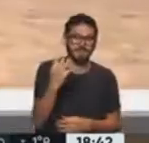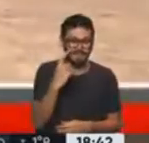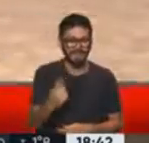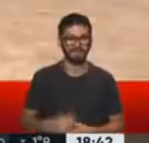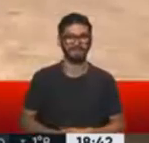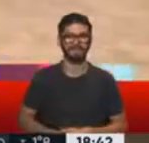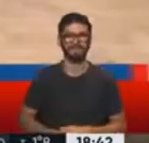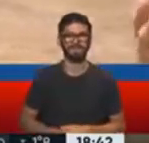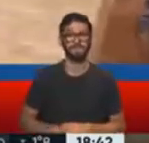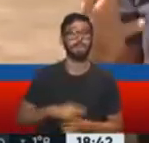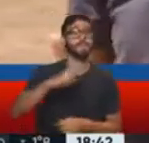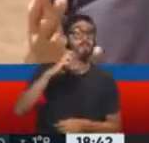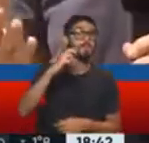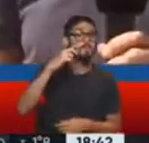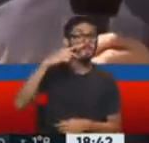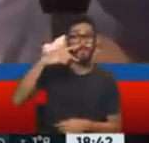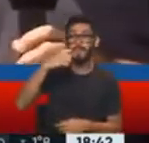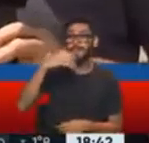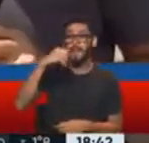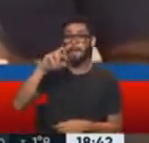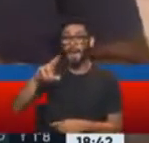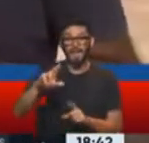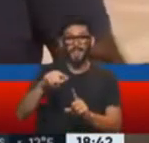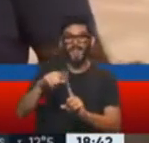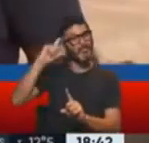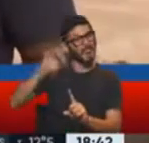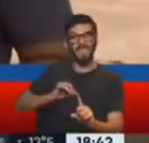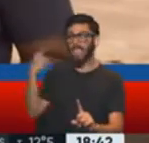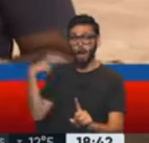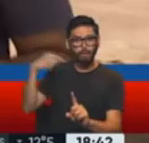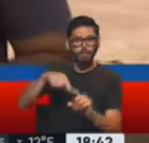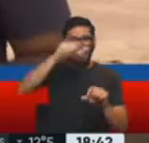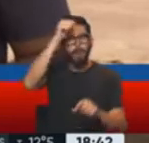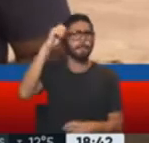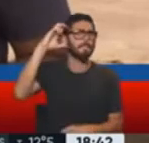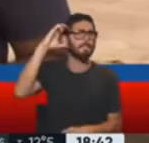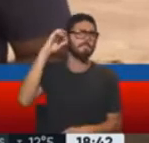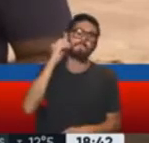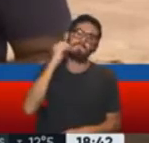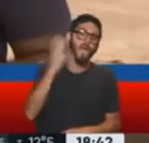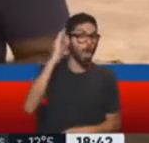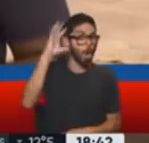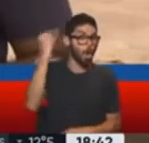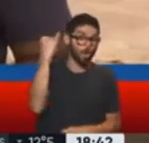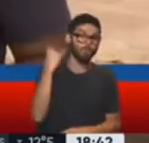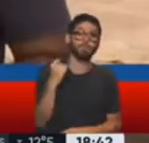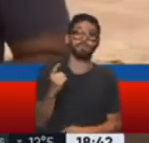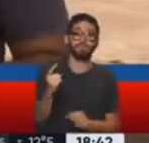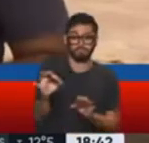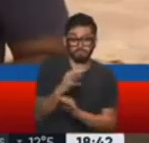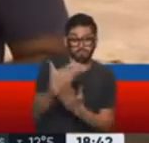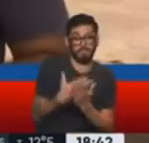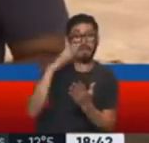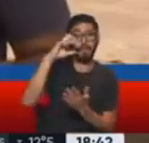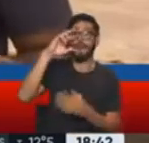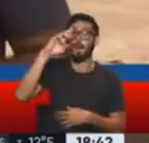Ni que hablar. Pinamar vive la mejor temporada de los últimos 10 años. El éxito del programa Previaje hace que la